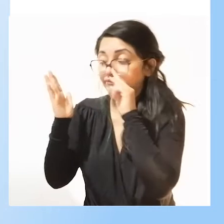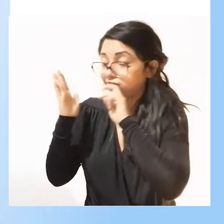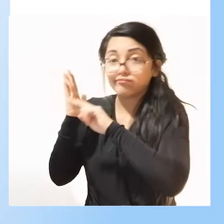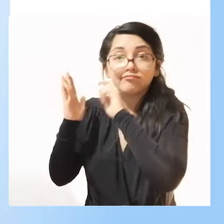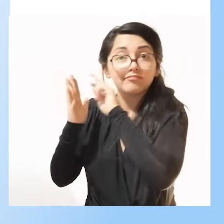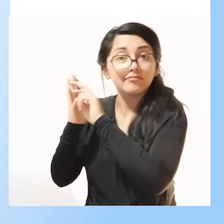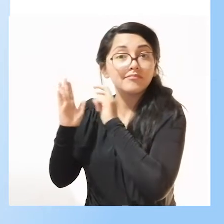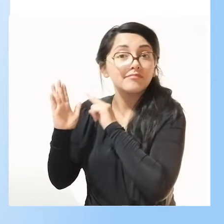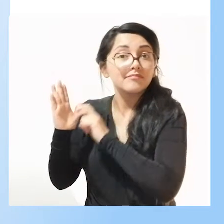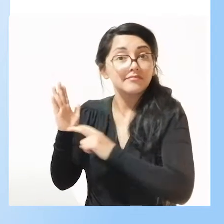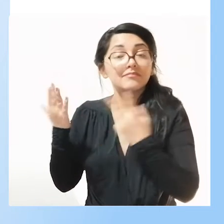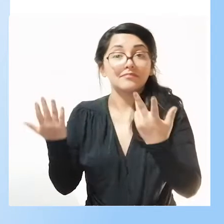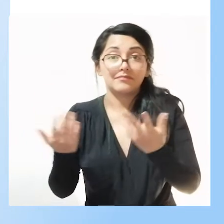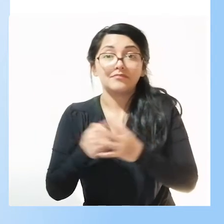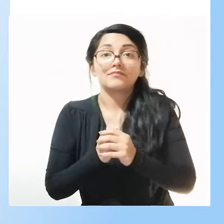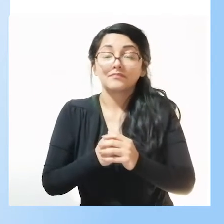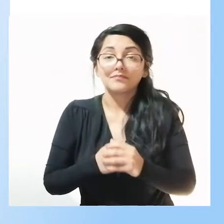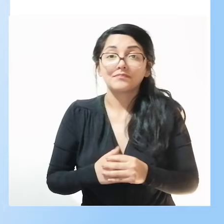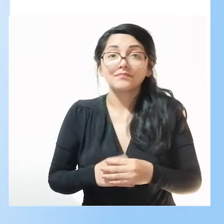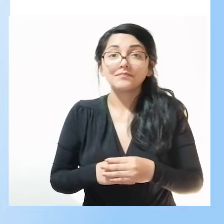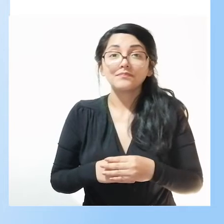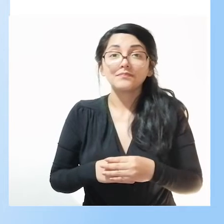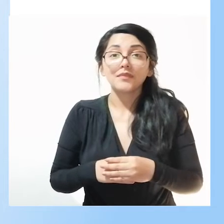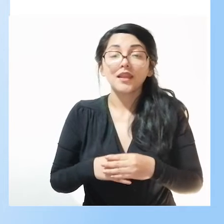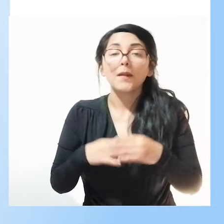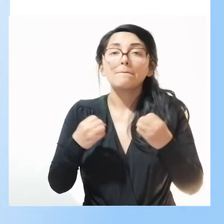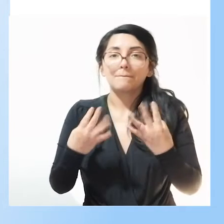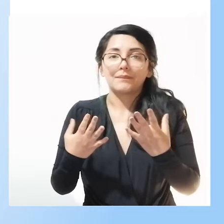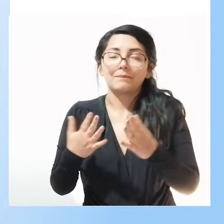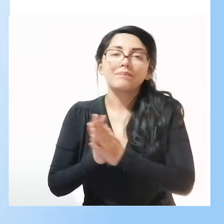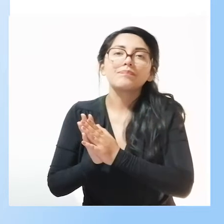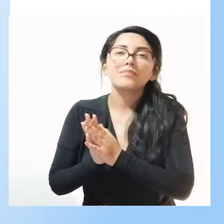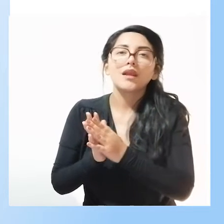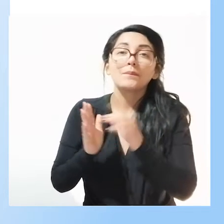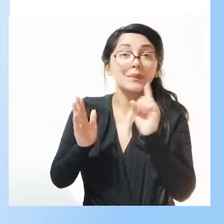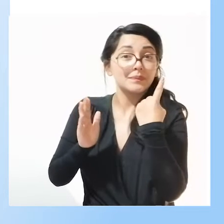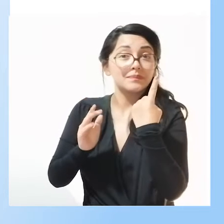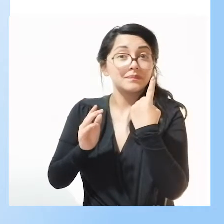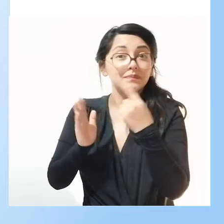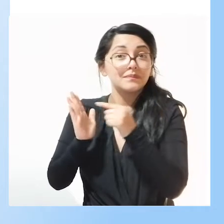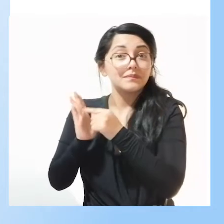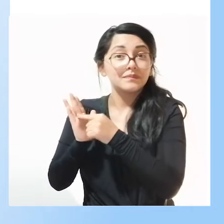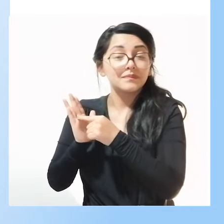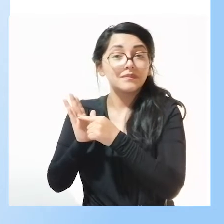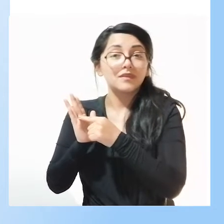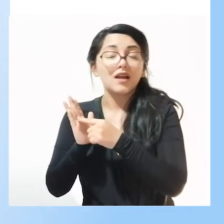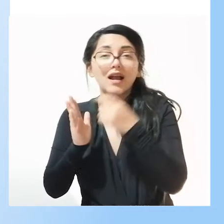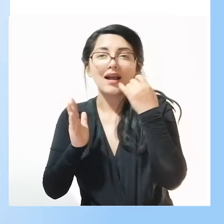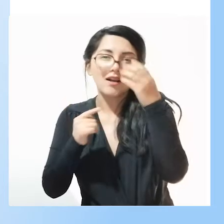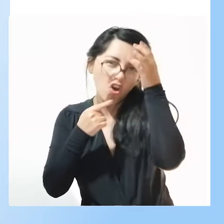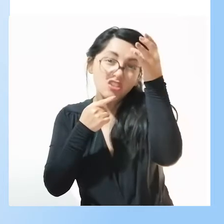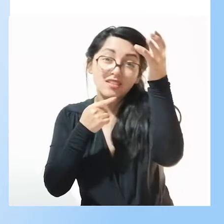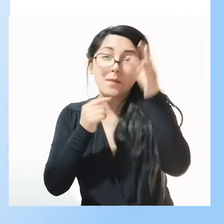intervenir, investigar o formar en pedagogía hospitalaria. Por un lado, plantearemos las perspectivas